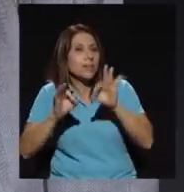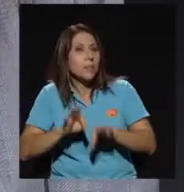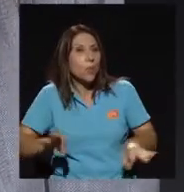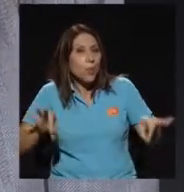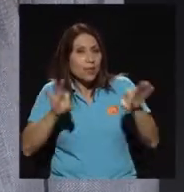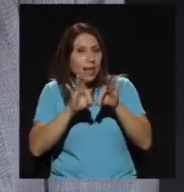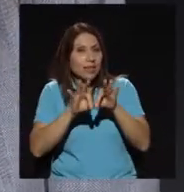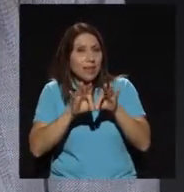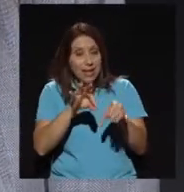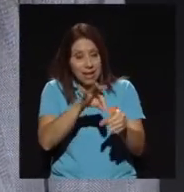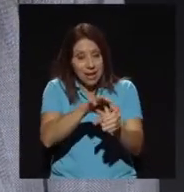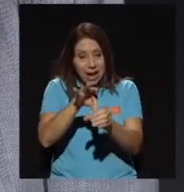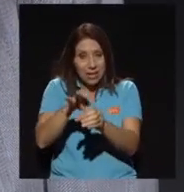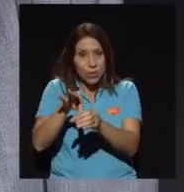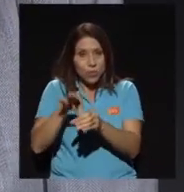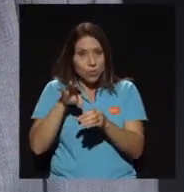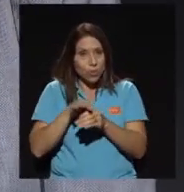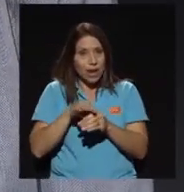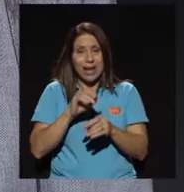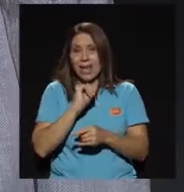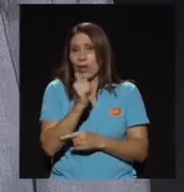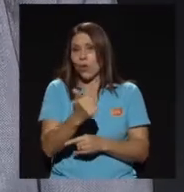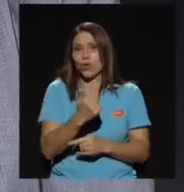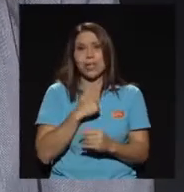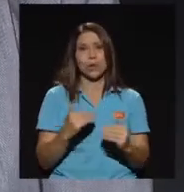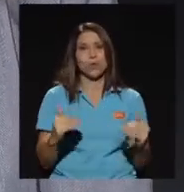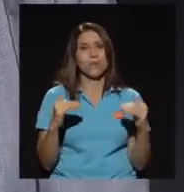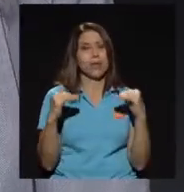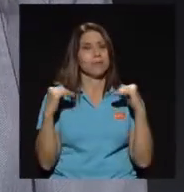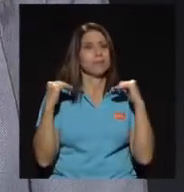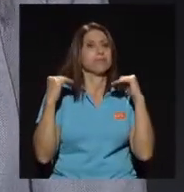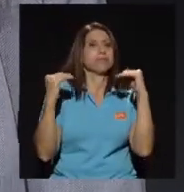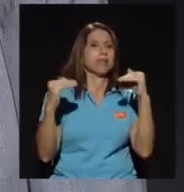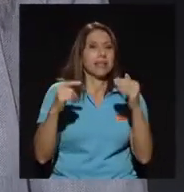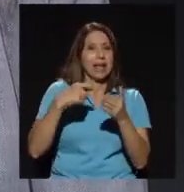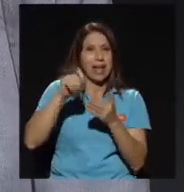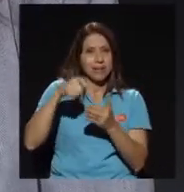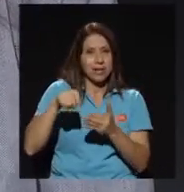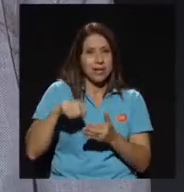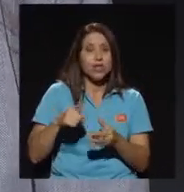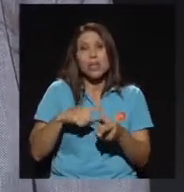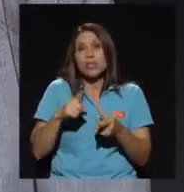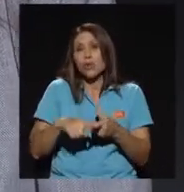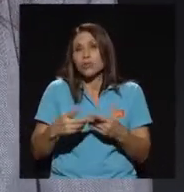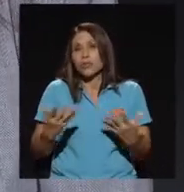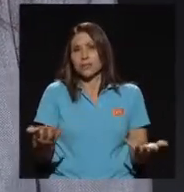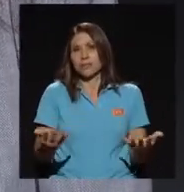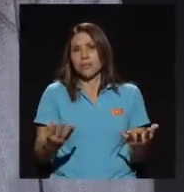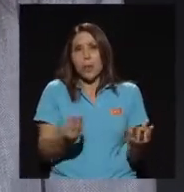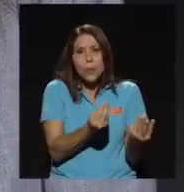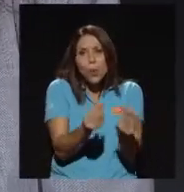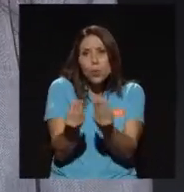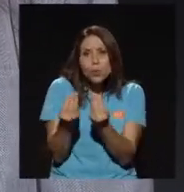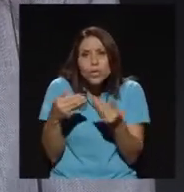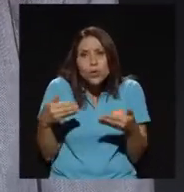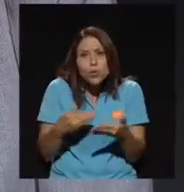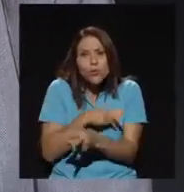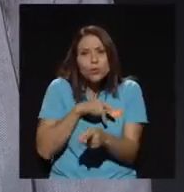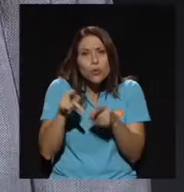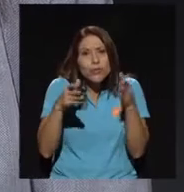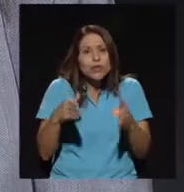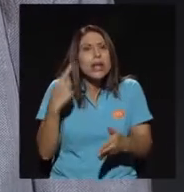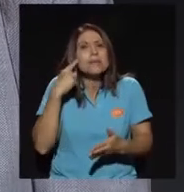nivel alto de calificación en su mano de obra. Entonces, producir muchos nuevos profesionales es para colocarlos ¿en qué?